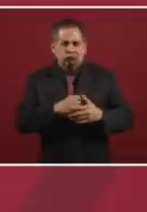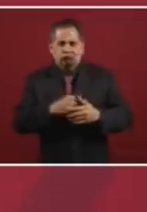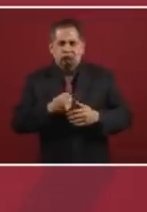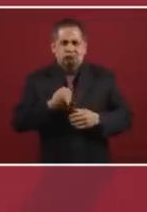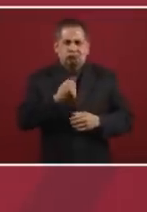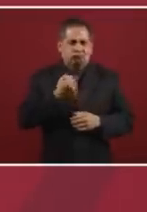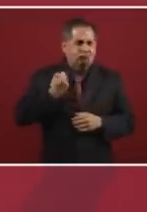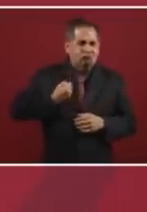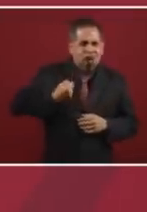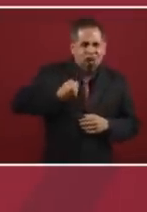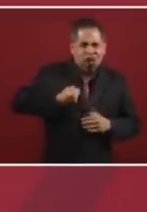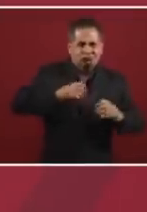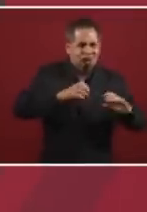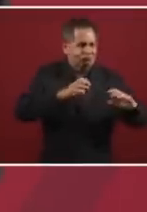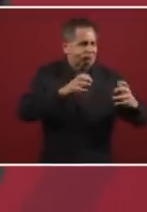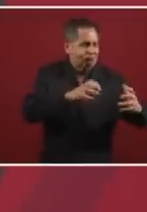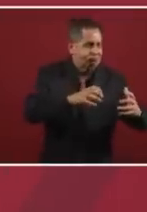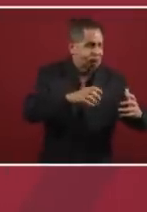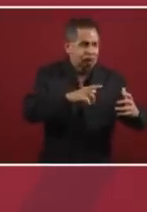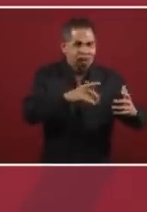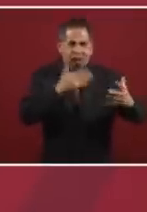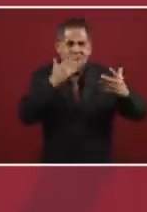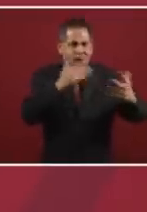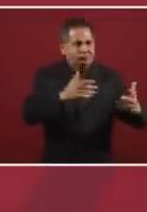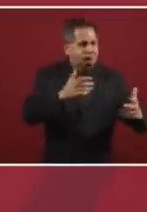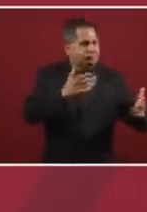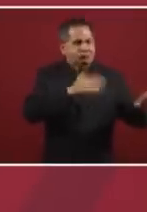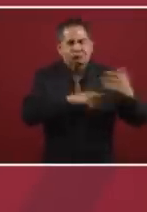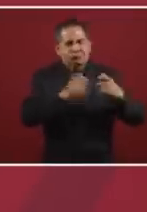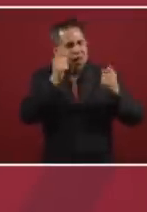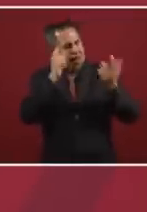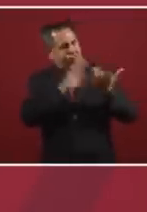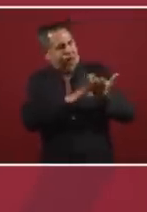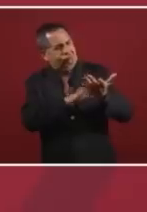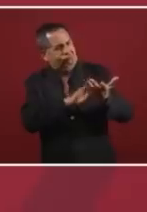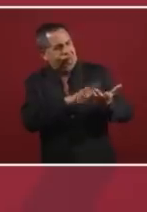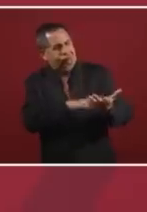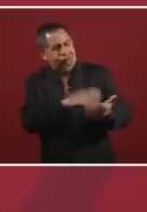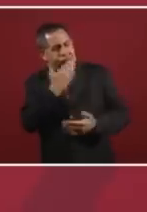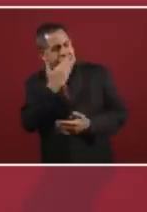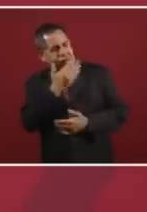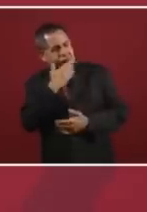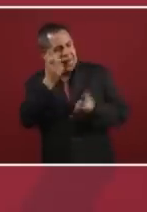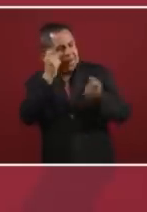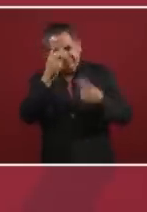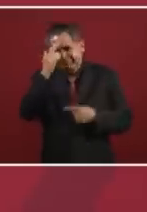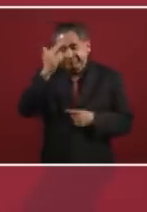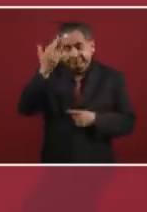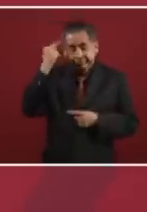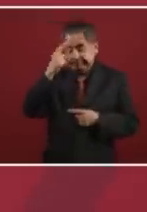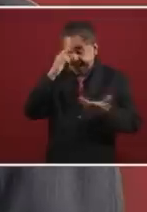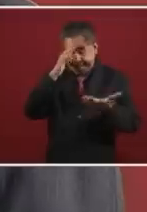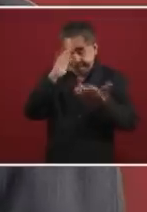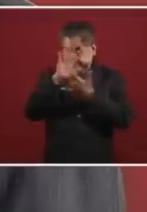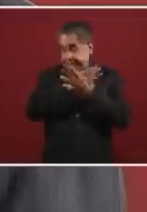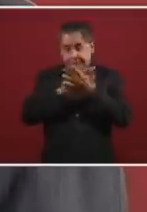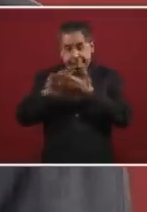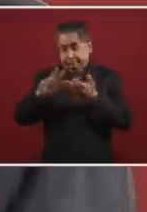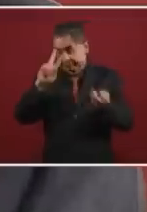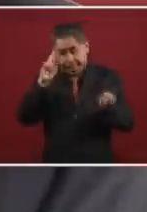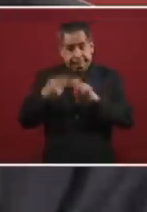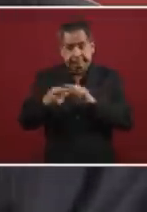era casi casi un triunfador de la vida porque